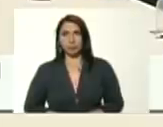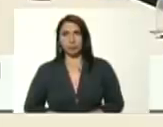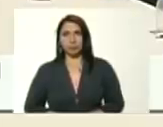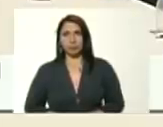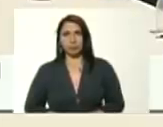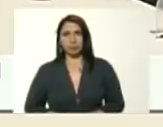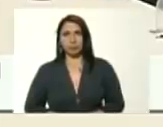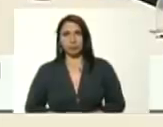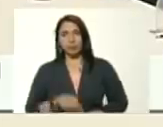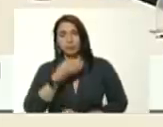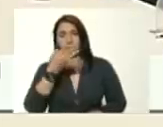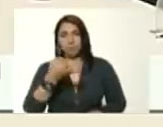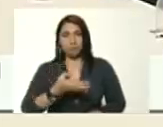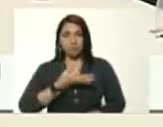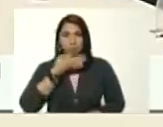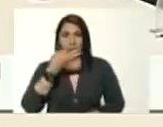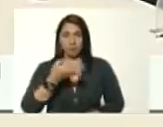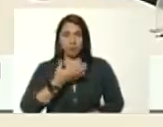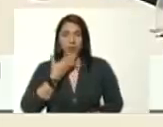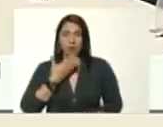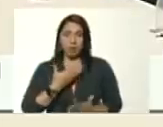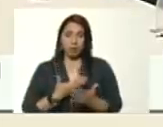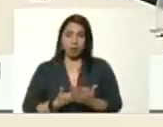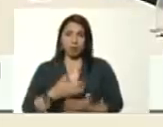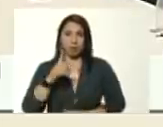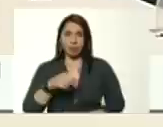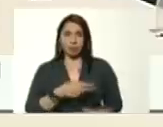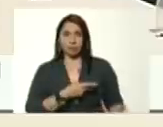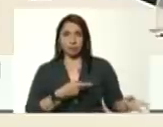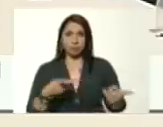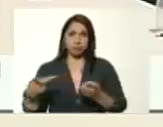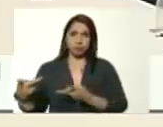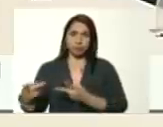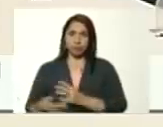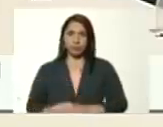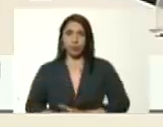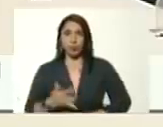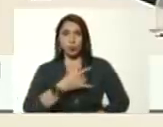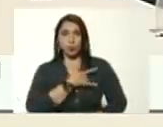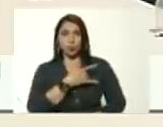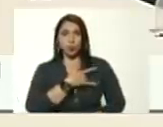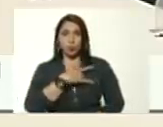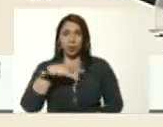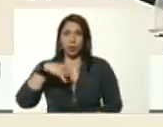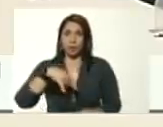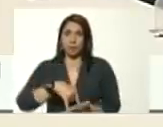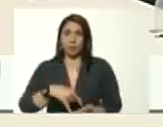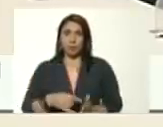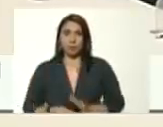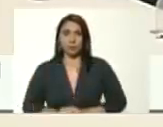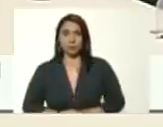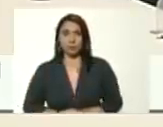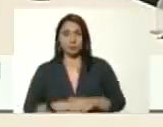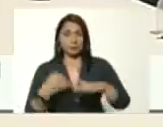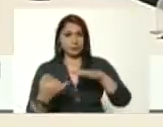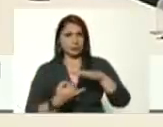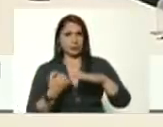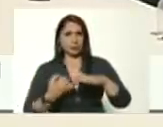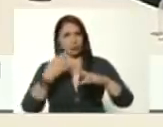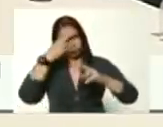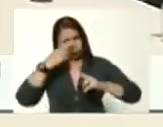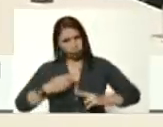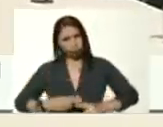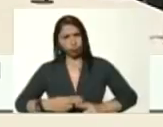muy buenas tardes bueno al agradecer la invitación que a la universidad de carabobo institución que me honro en